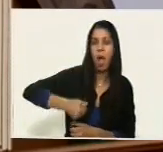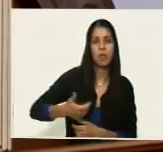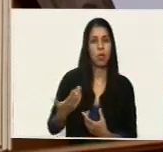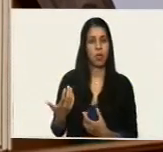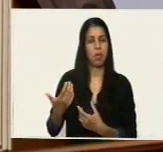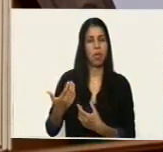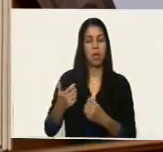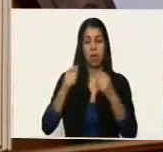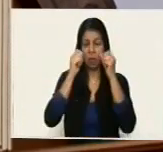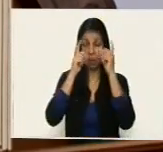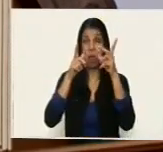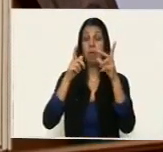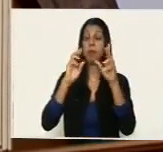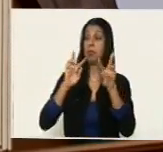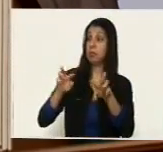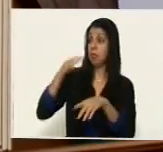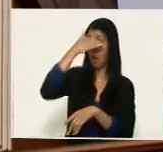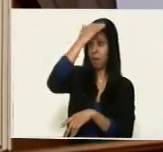está allí.